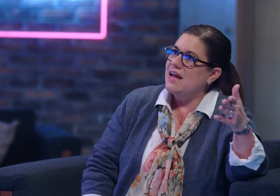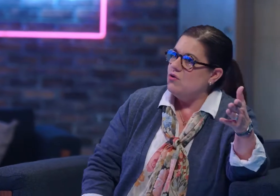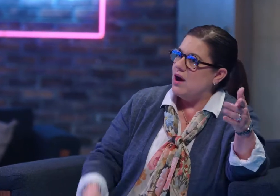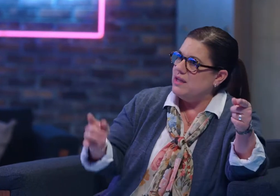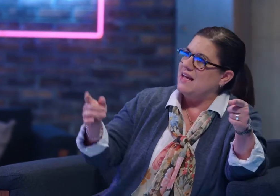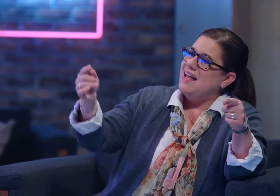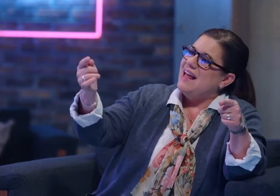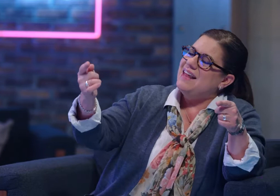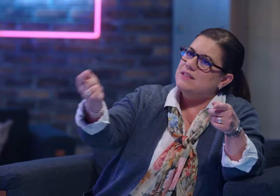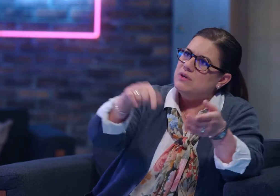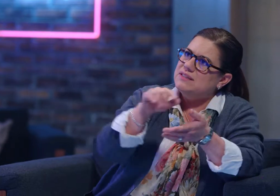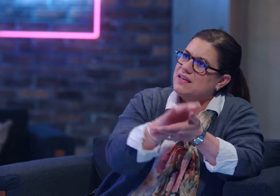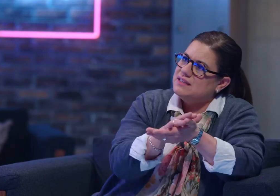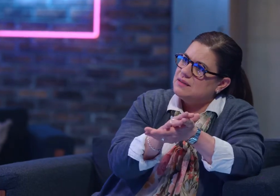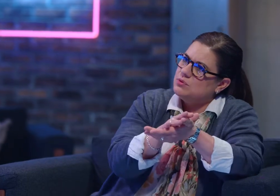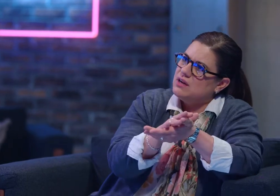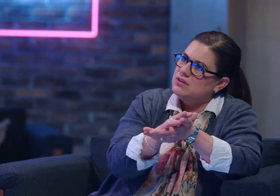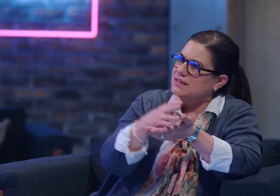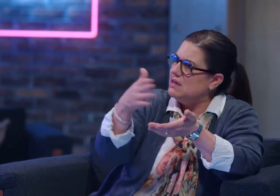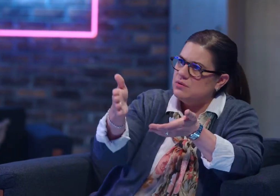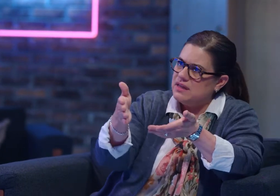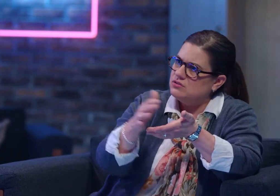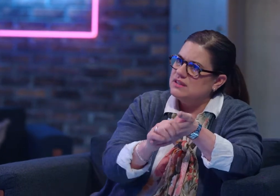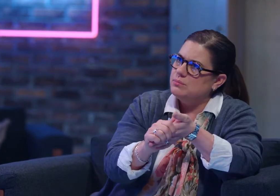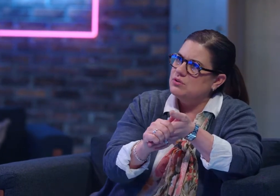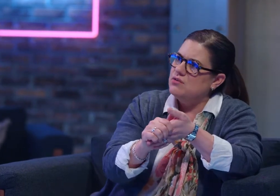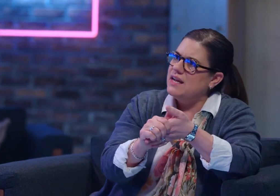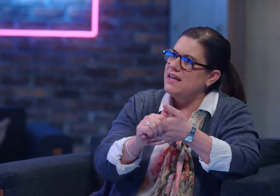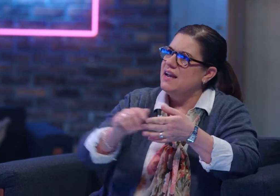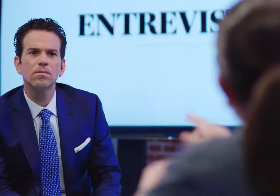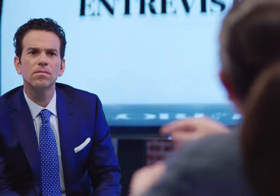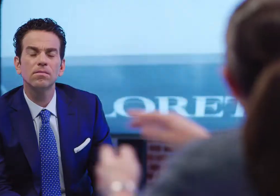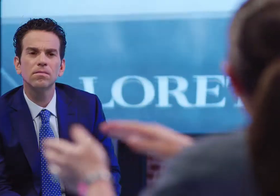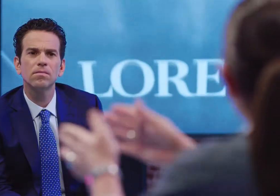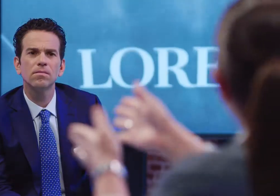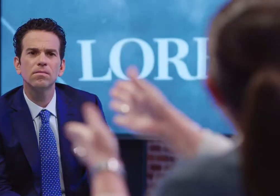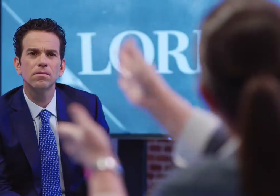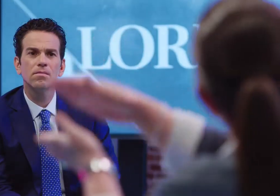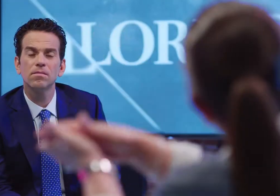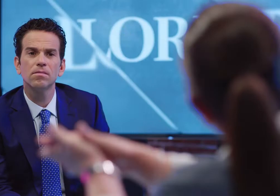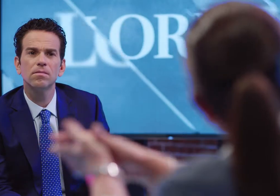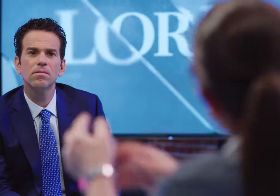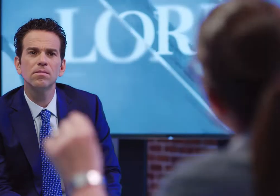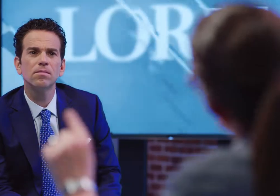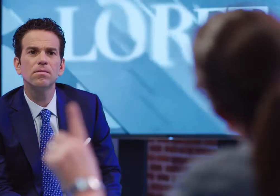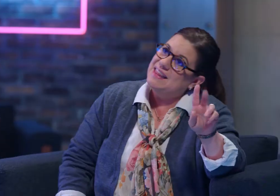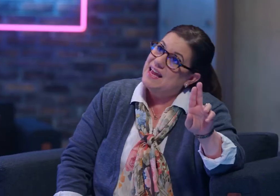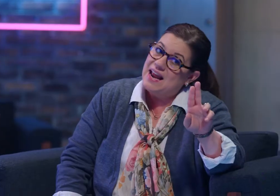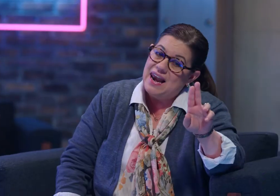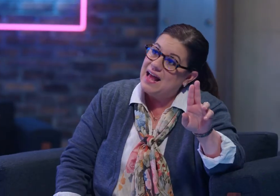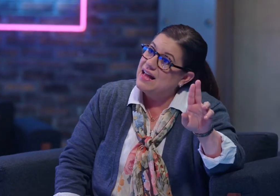Y el rezago ahorita, de las muertes que ayer se reportaron, de las 1092 que se reportaron ayer, las primeras son atrasadas